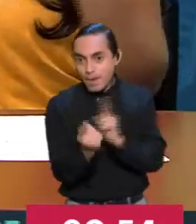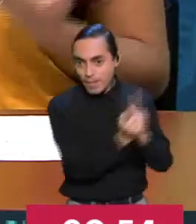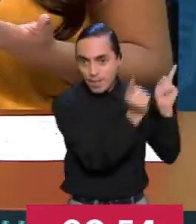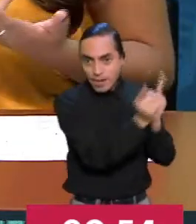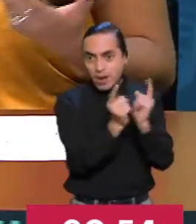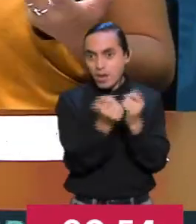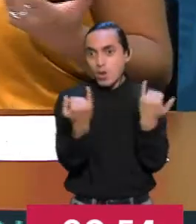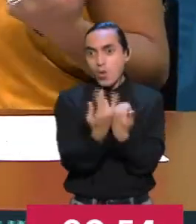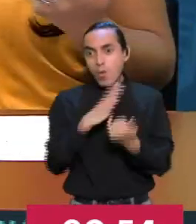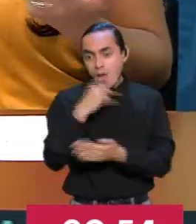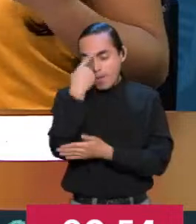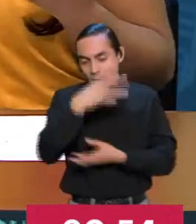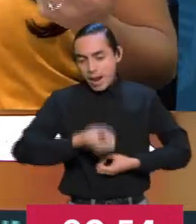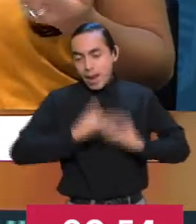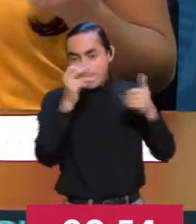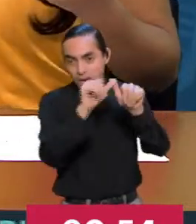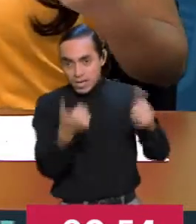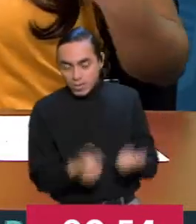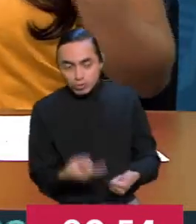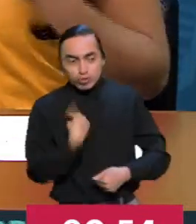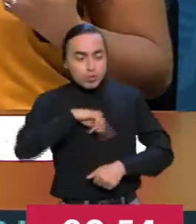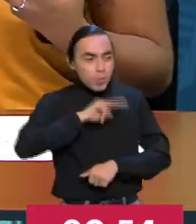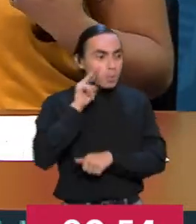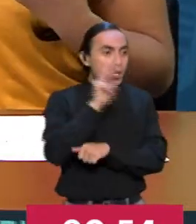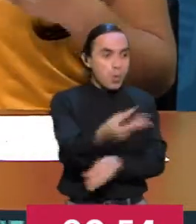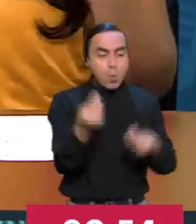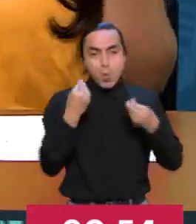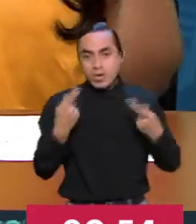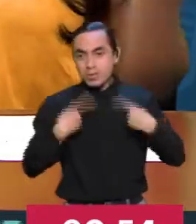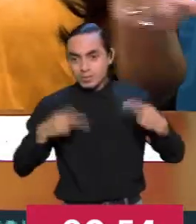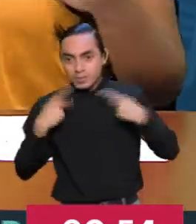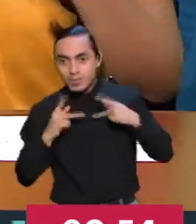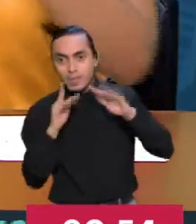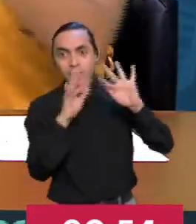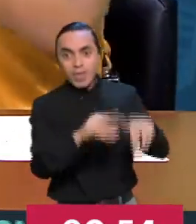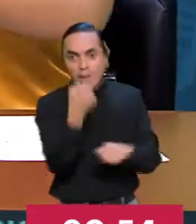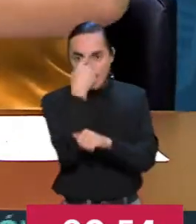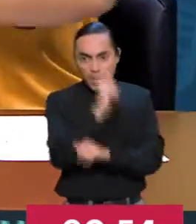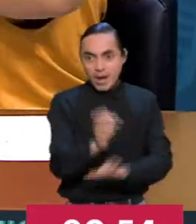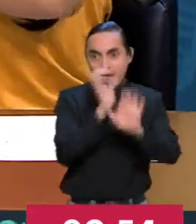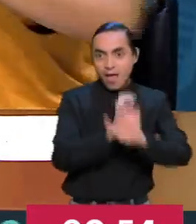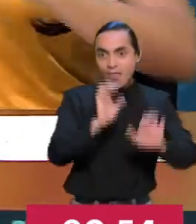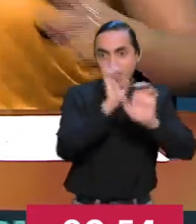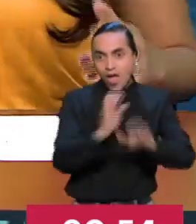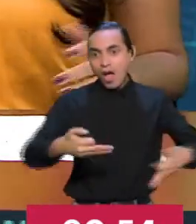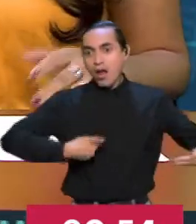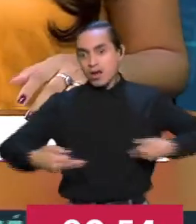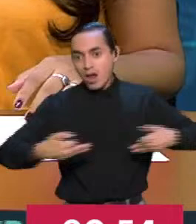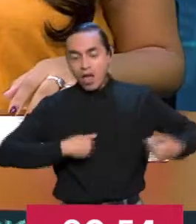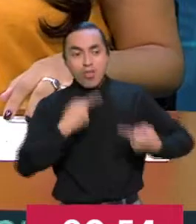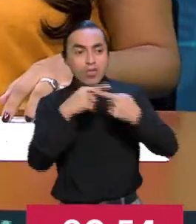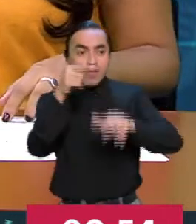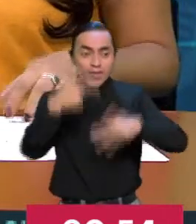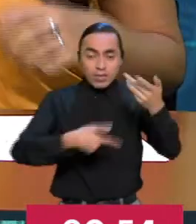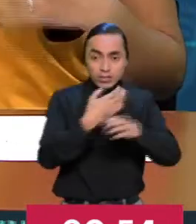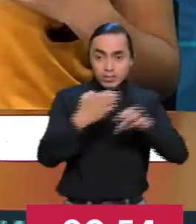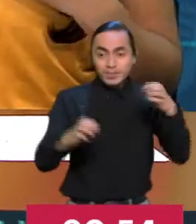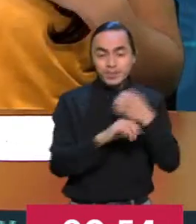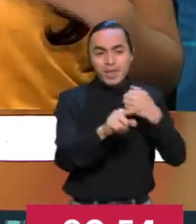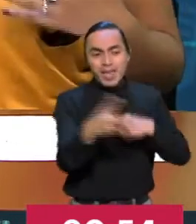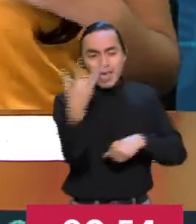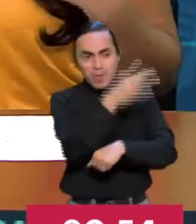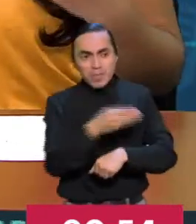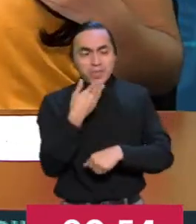propuesta artística. No vemos que ahí se juntan muchas personas como a cantar, a hacer obras de teatro, distintas cosas. Entonces, qué bonito. ¿Y qué